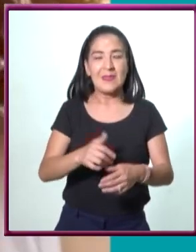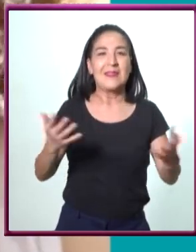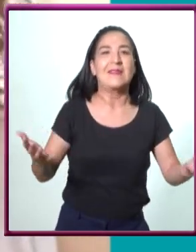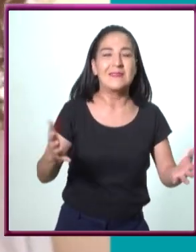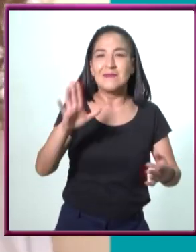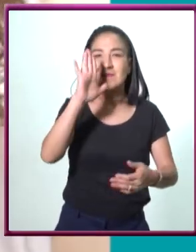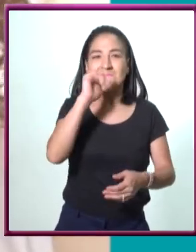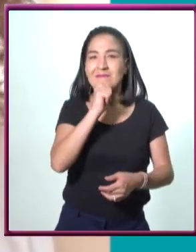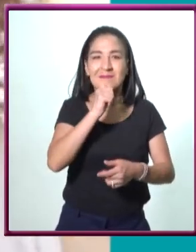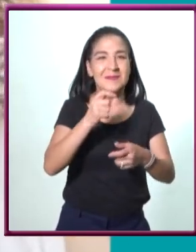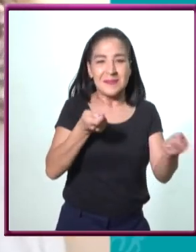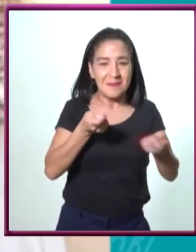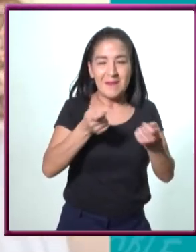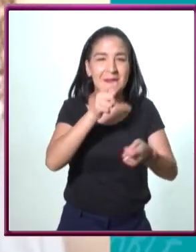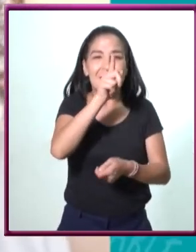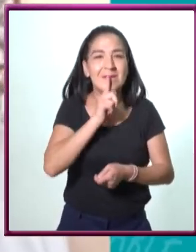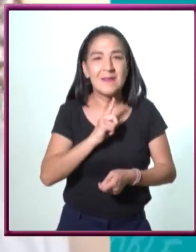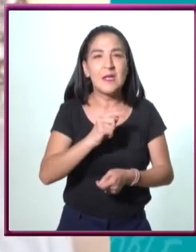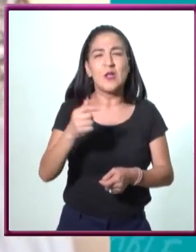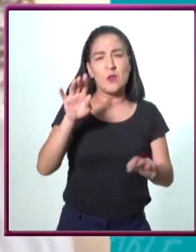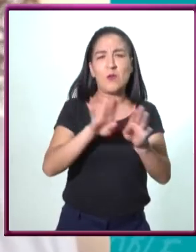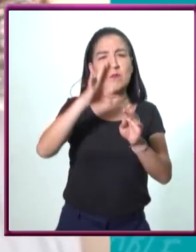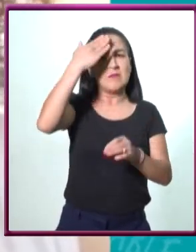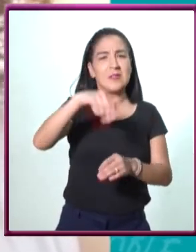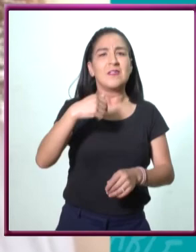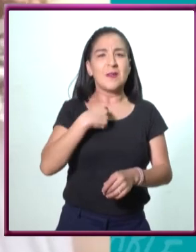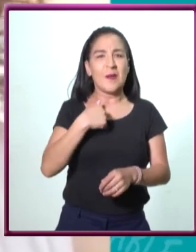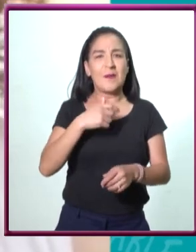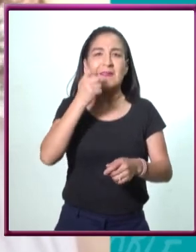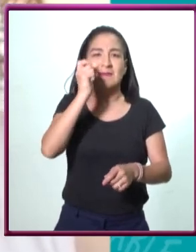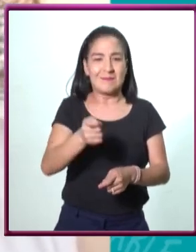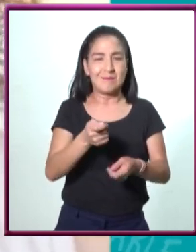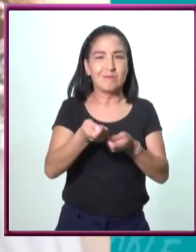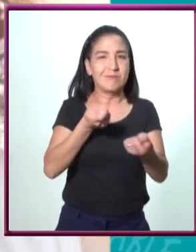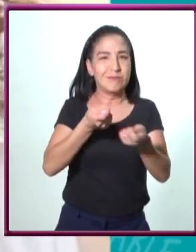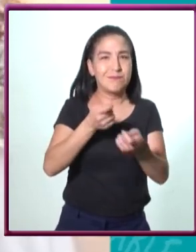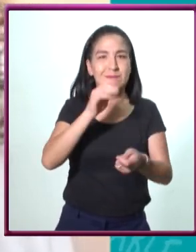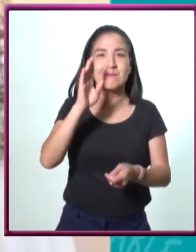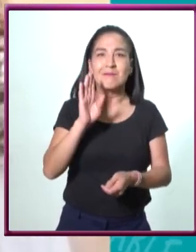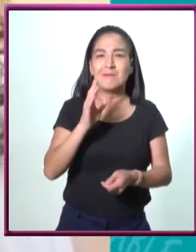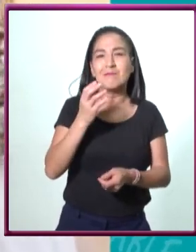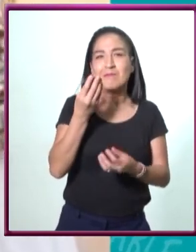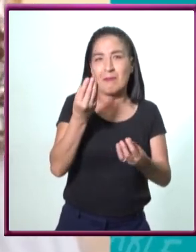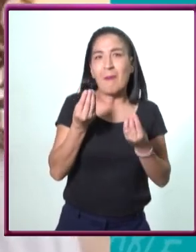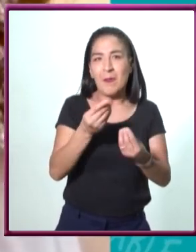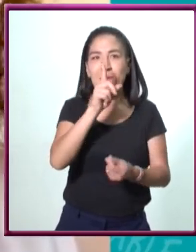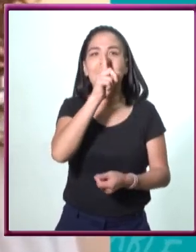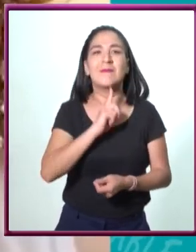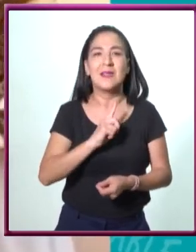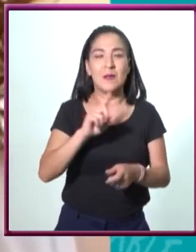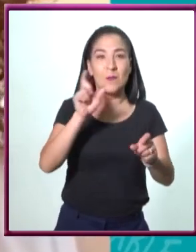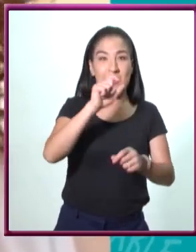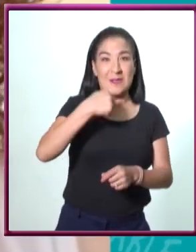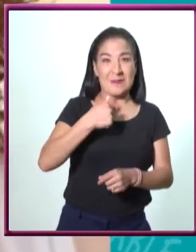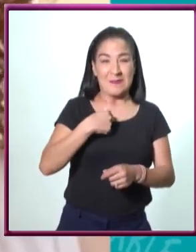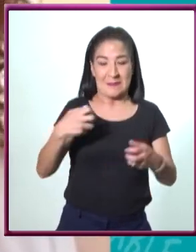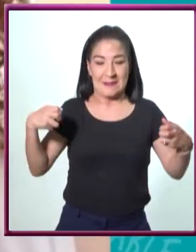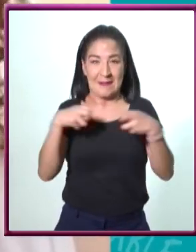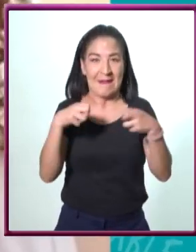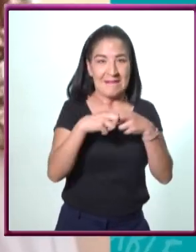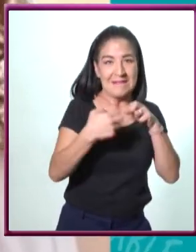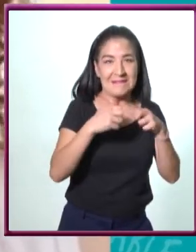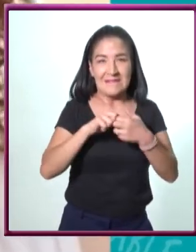donde ya no lo puedo controlar. Pero ¿cómo sé que yo me estoy saliendo de control? Cuando yo ya entro en mucha ansiedad,